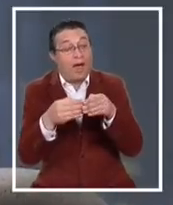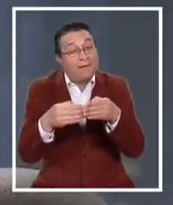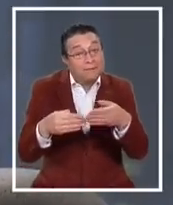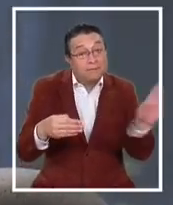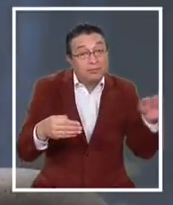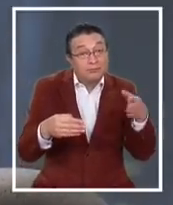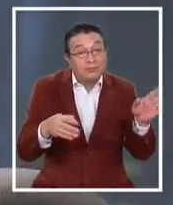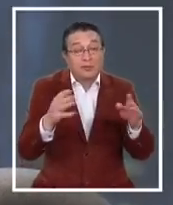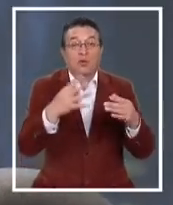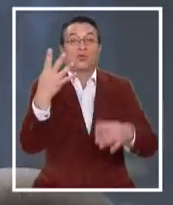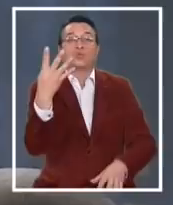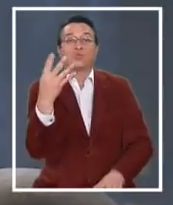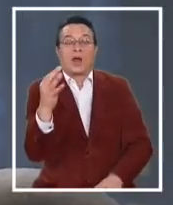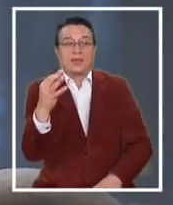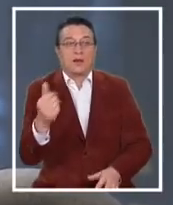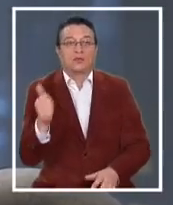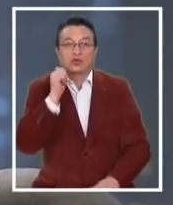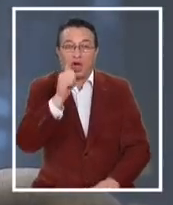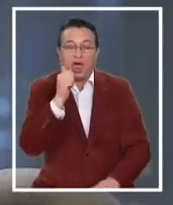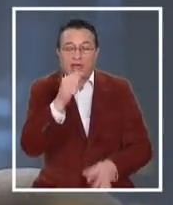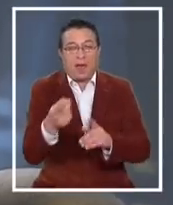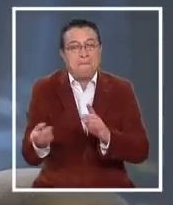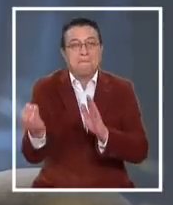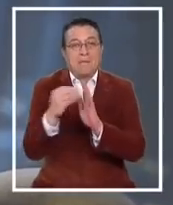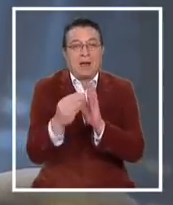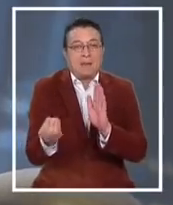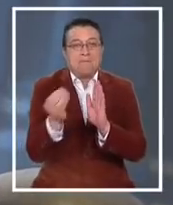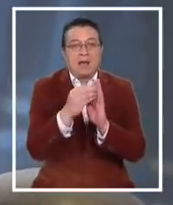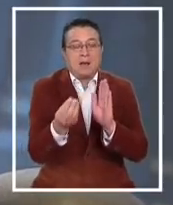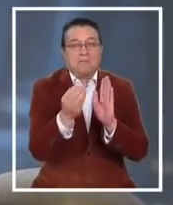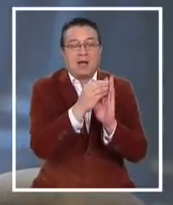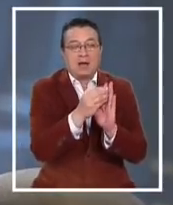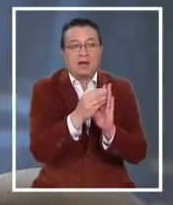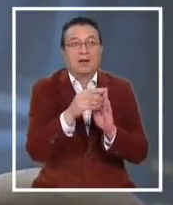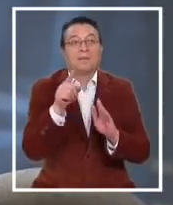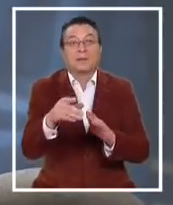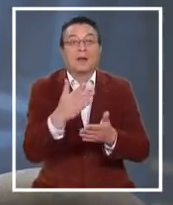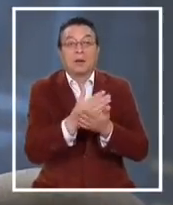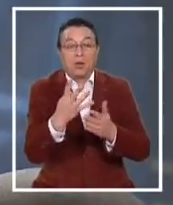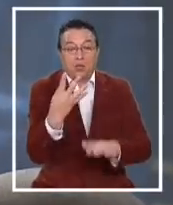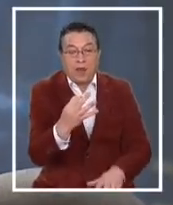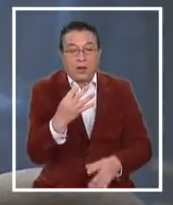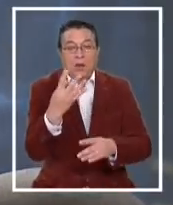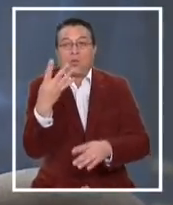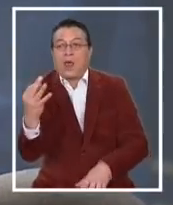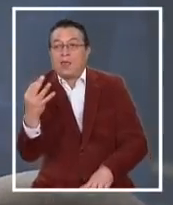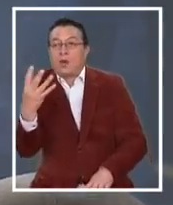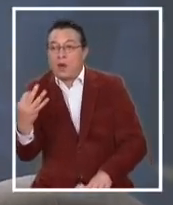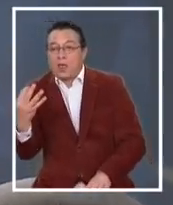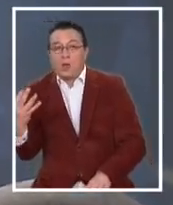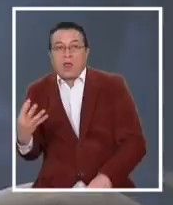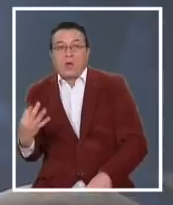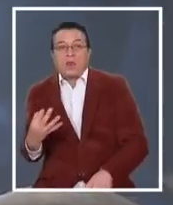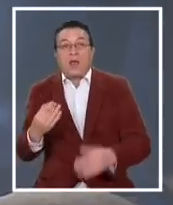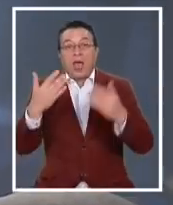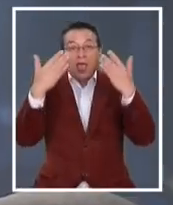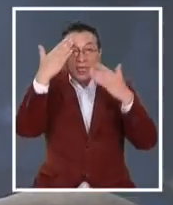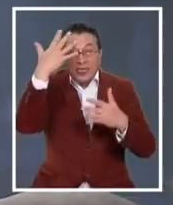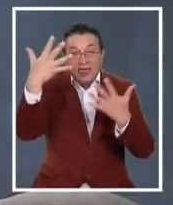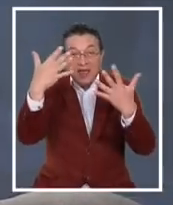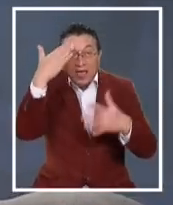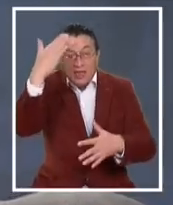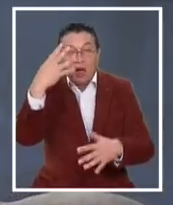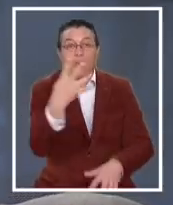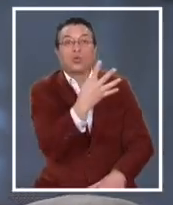los egresos, tienes 40. 40 más todos los días. Entonces lo que sucede es que tú tienes 40 más 40 más 40, en 10 días tienes